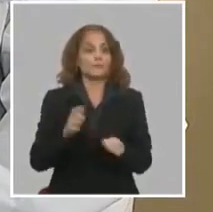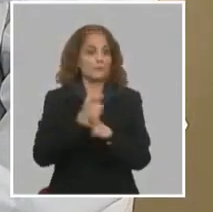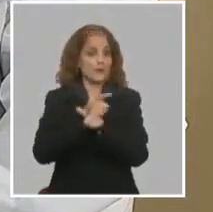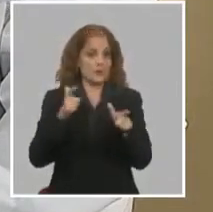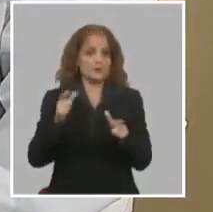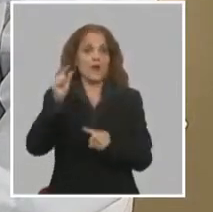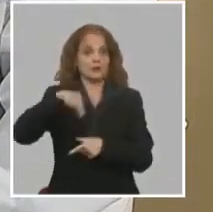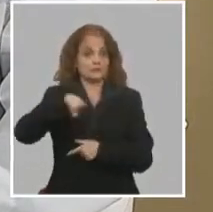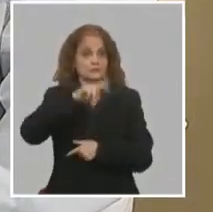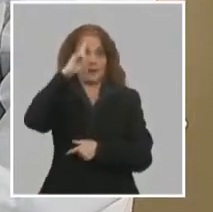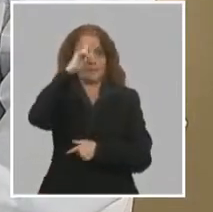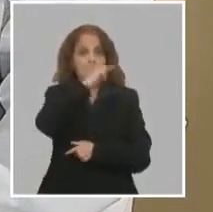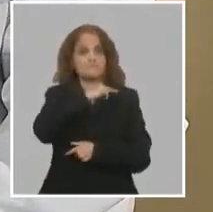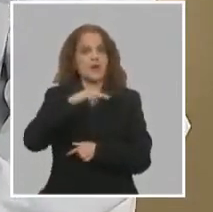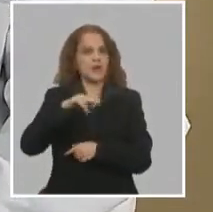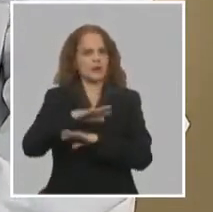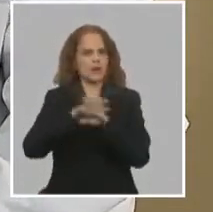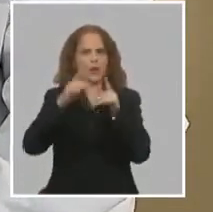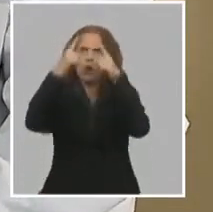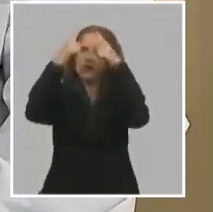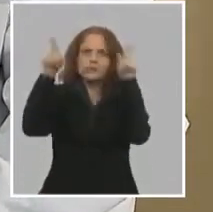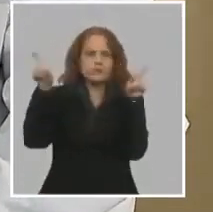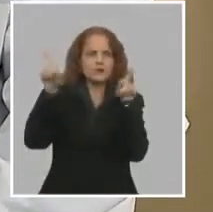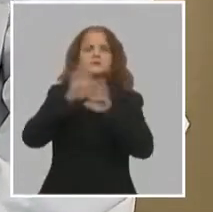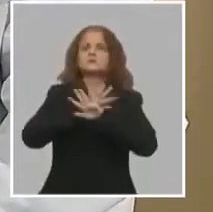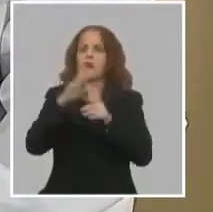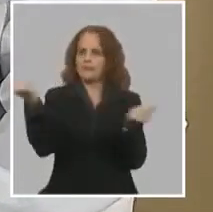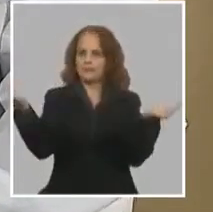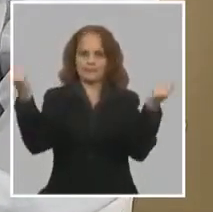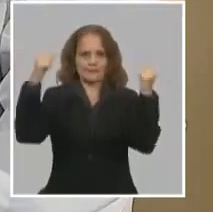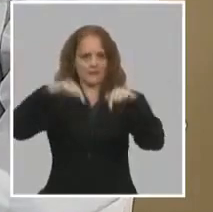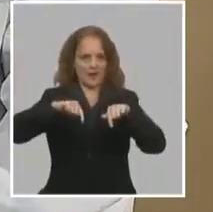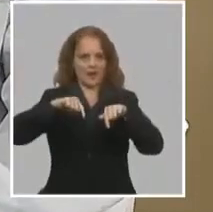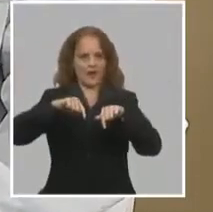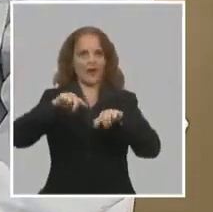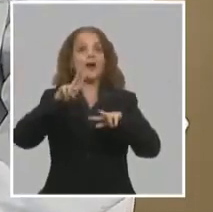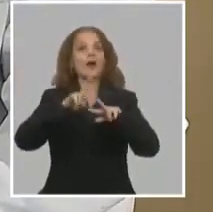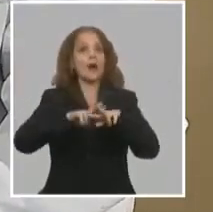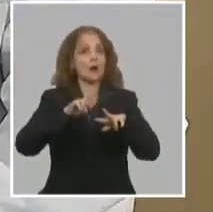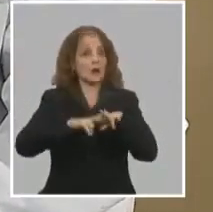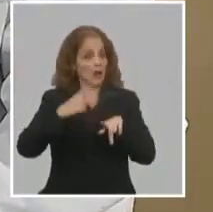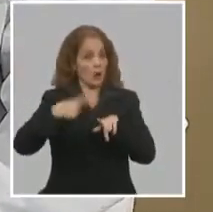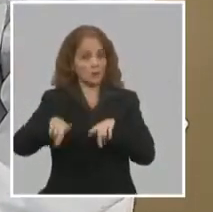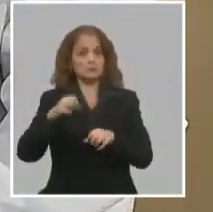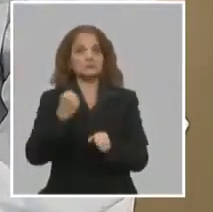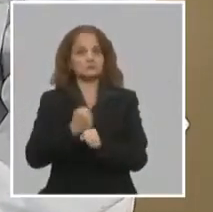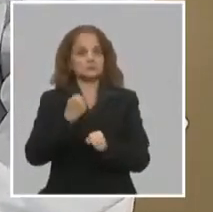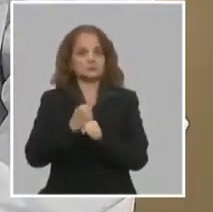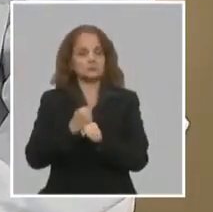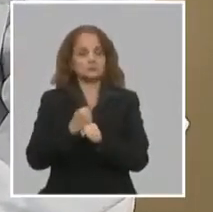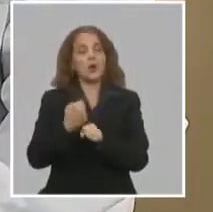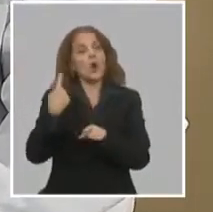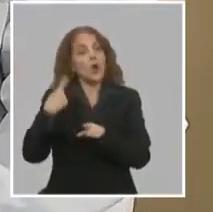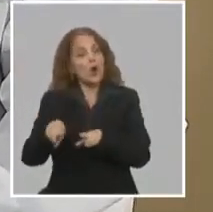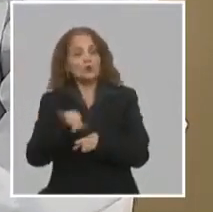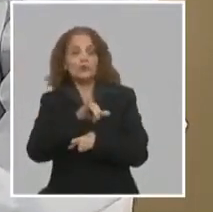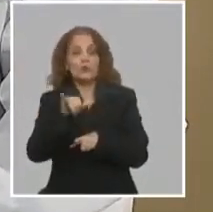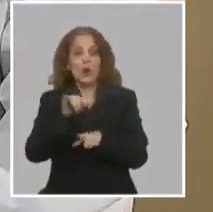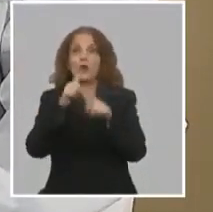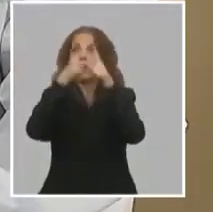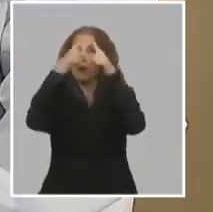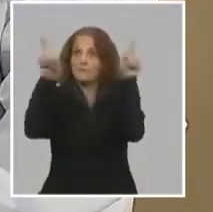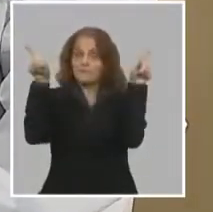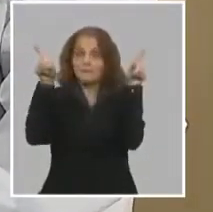compañeros también de otras provincias se han incorporado también acá a la capital a otras misiones recientemente, y otros en sus provincias también